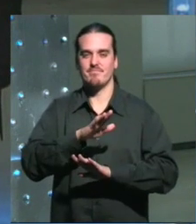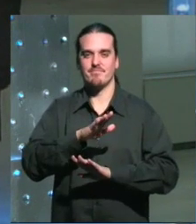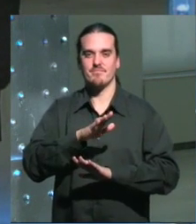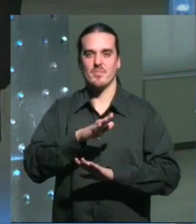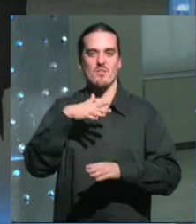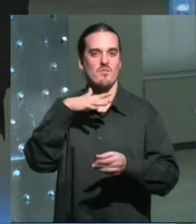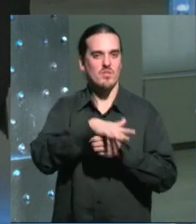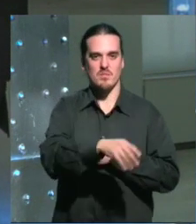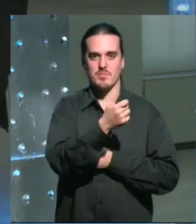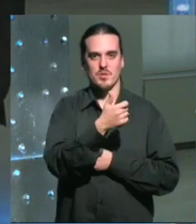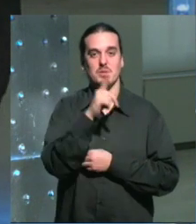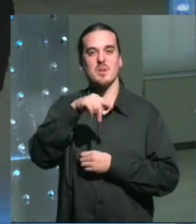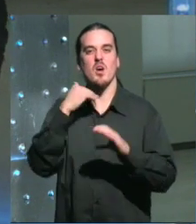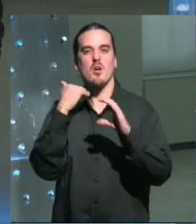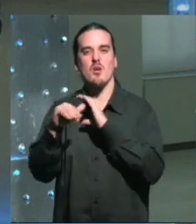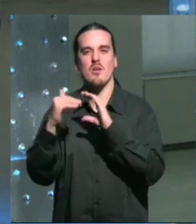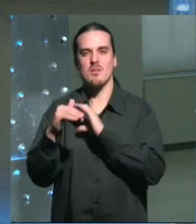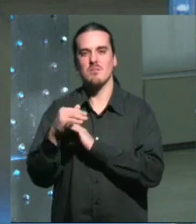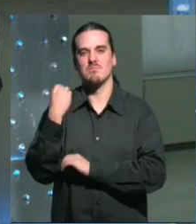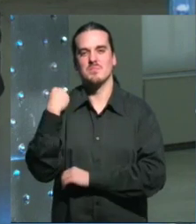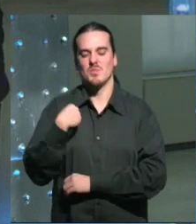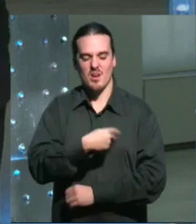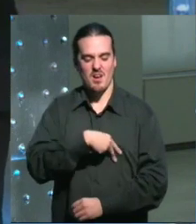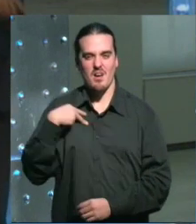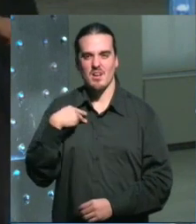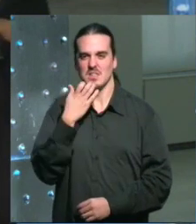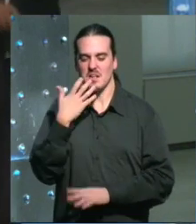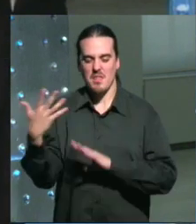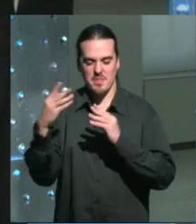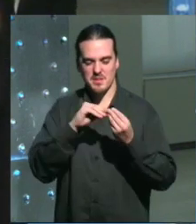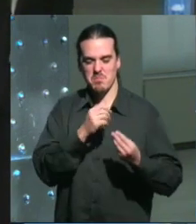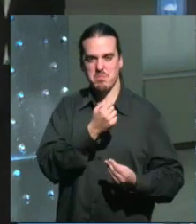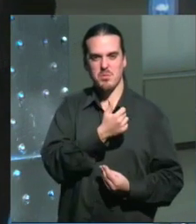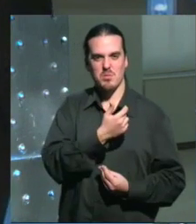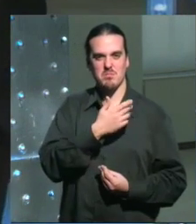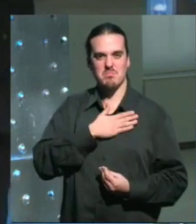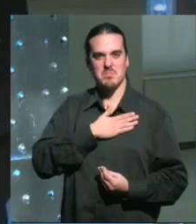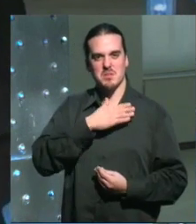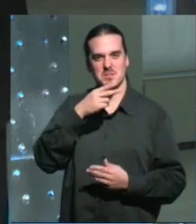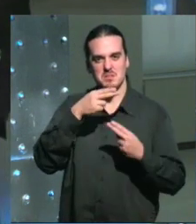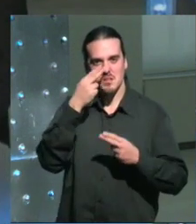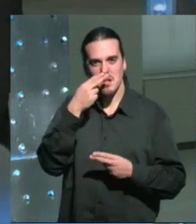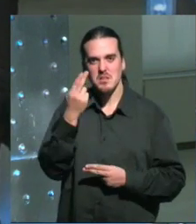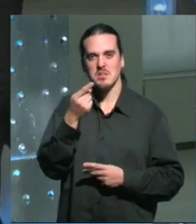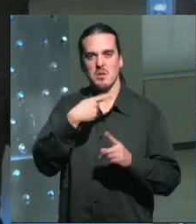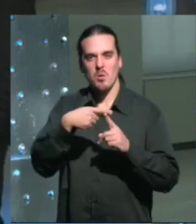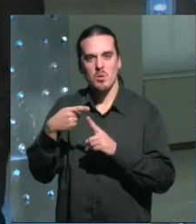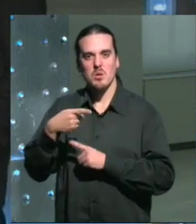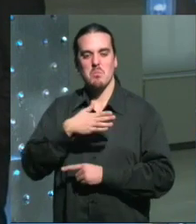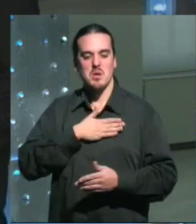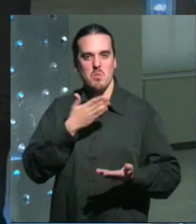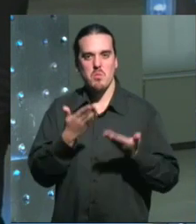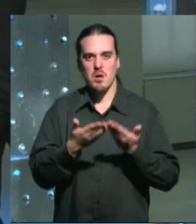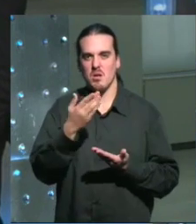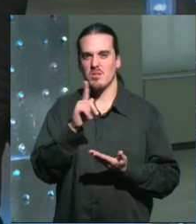electrónicos genéricos, esos no los que yo mencionaba anteriormente, que tenían mucho que ver con tus intereses, tus valores o tu región geográfica, sino estos genéricos que van a